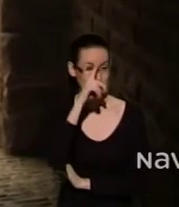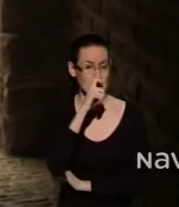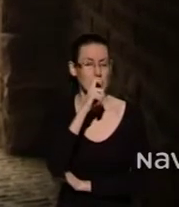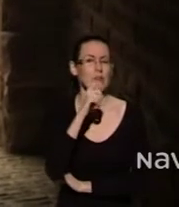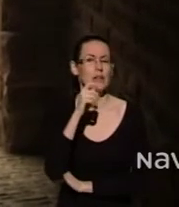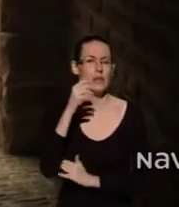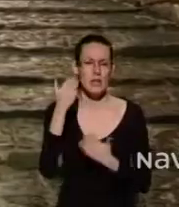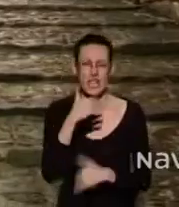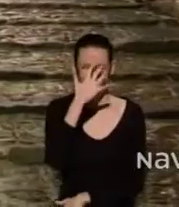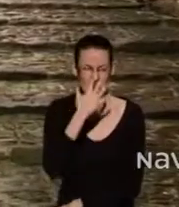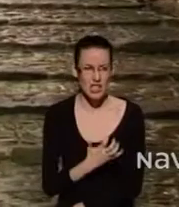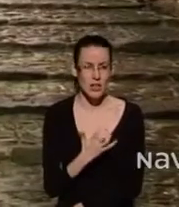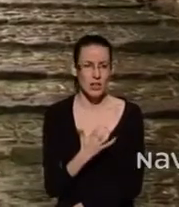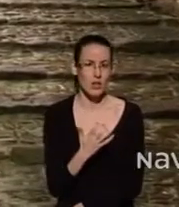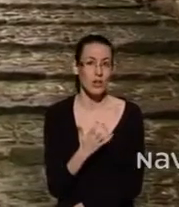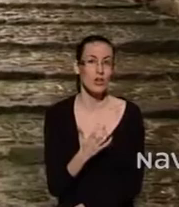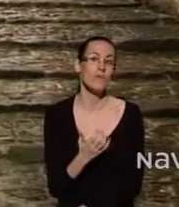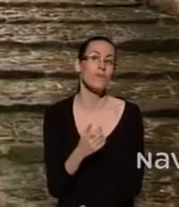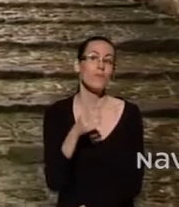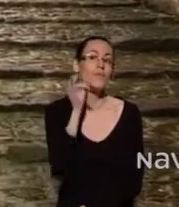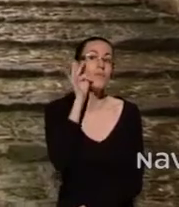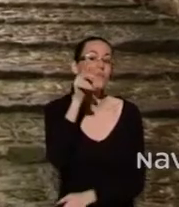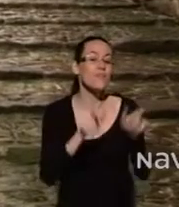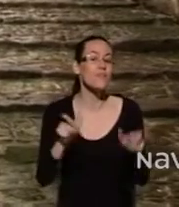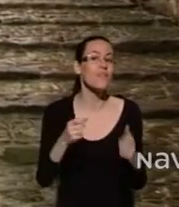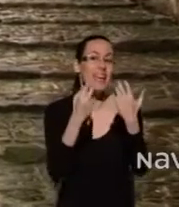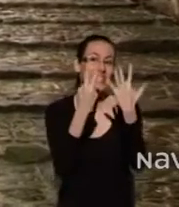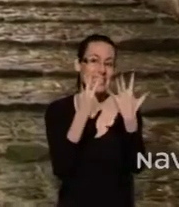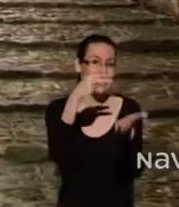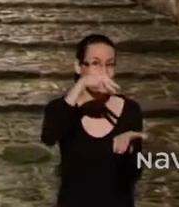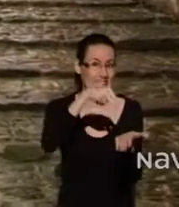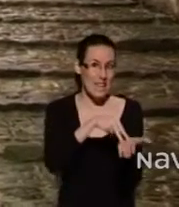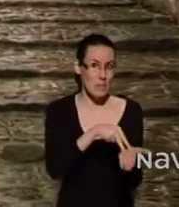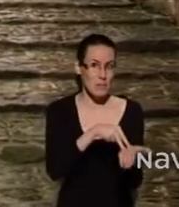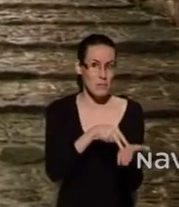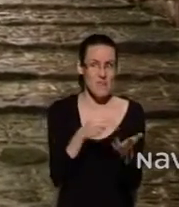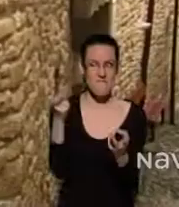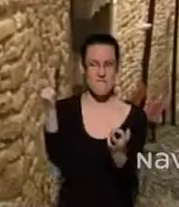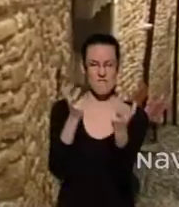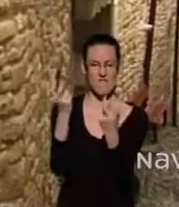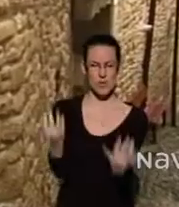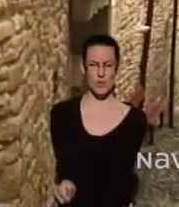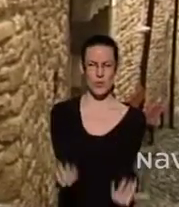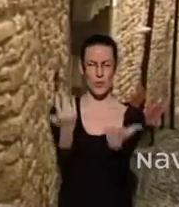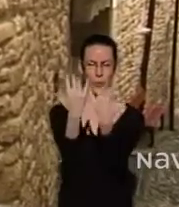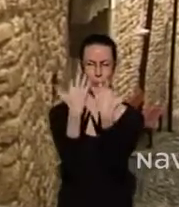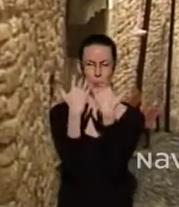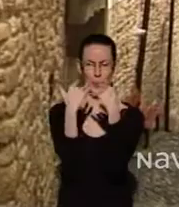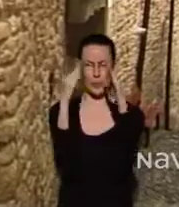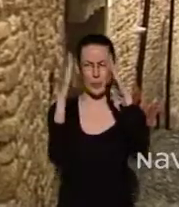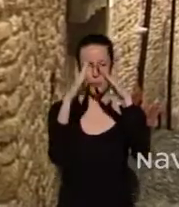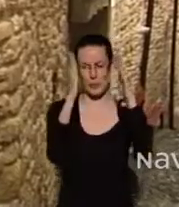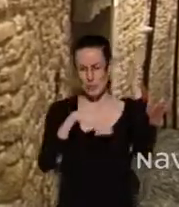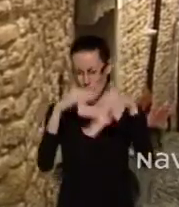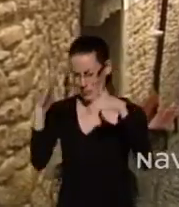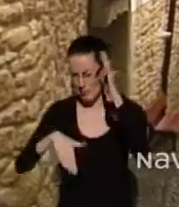fue mucho más serio. Vinieron 7.000 franceses, quemaron el pueblo, lo arrasaron, lo saquearon. Además les pidieron 26 onzas de oro